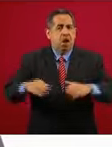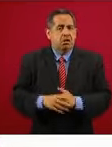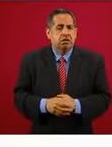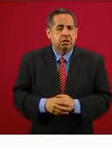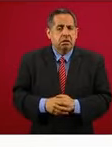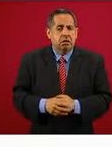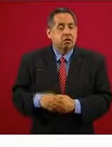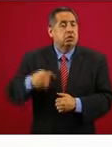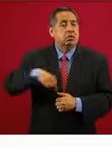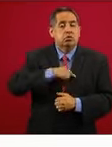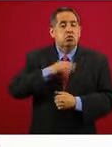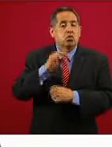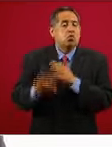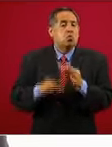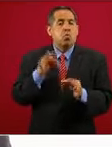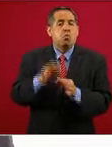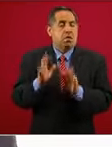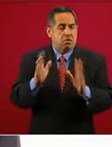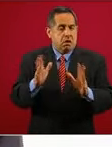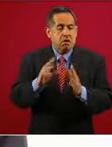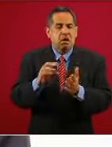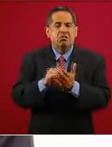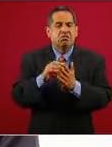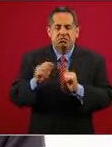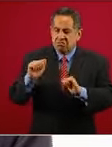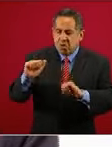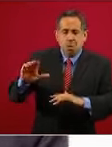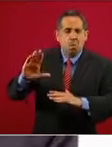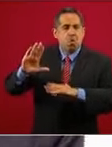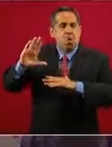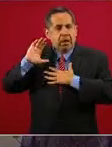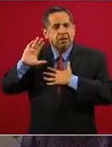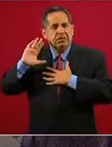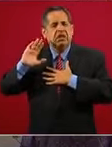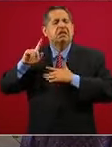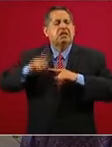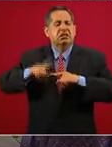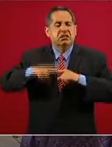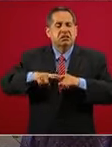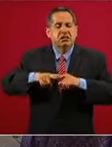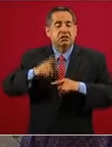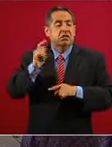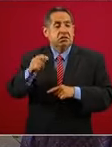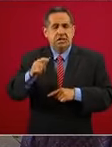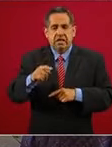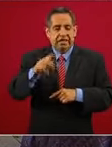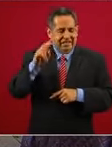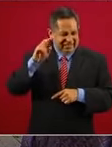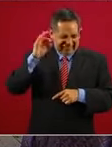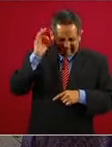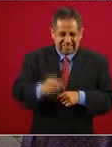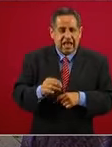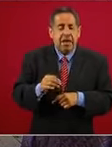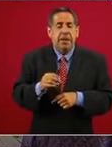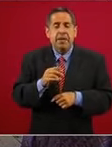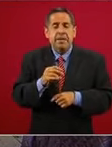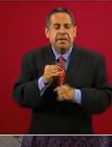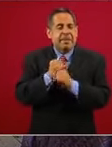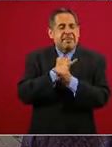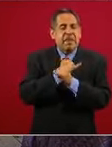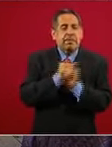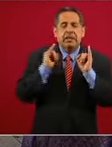Hemos cumplido nuestra promesa de impulsar la verdadera independencia de